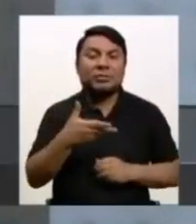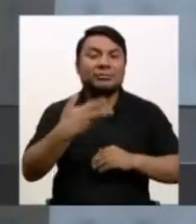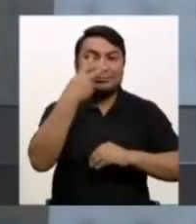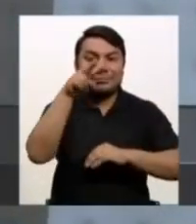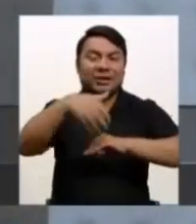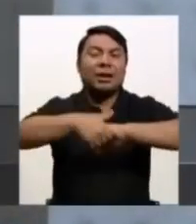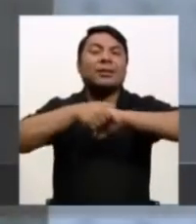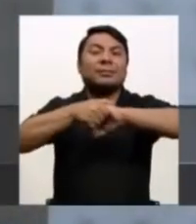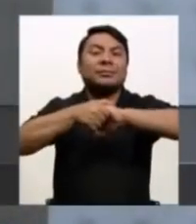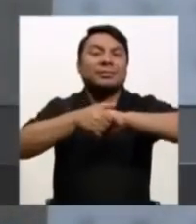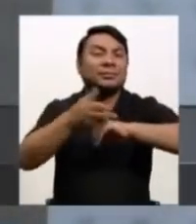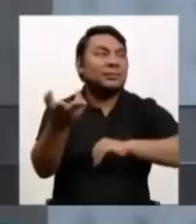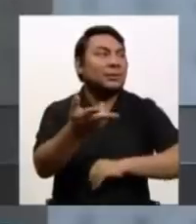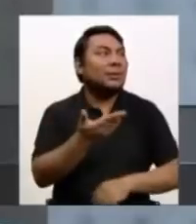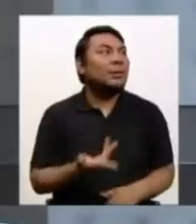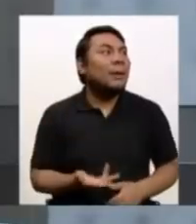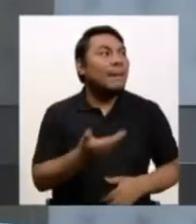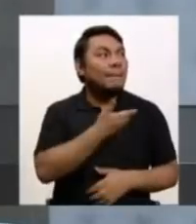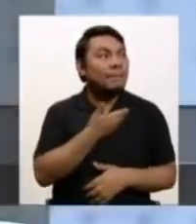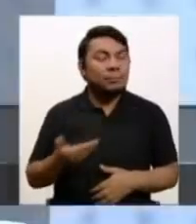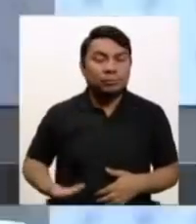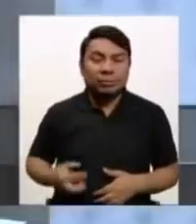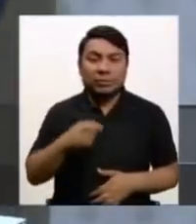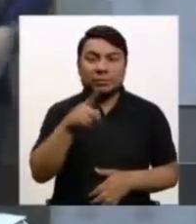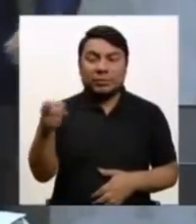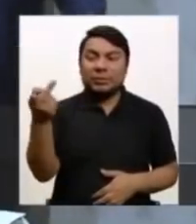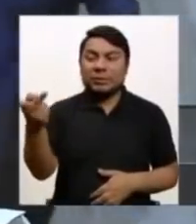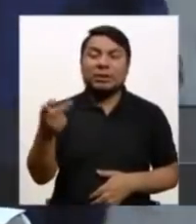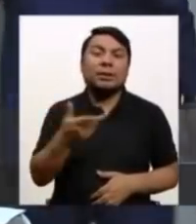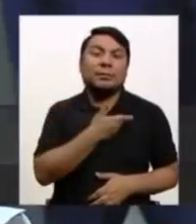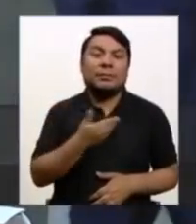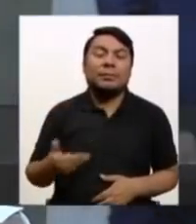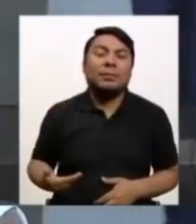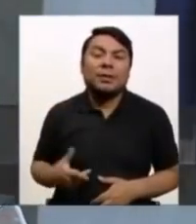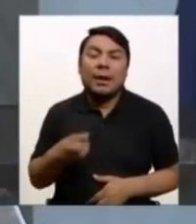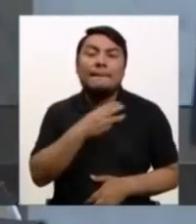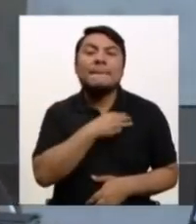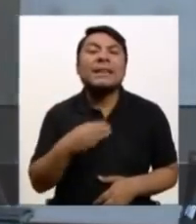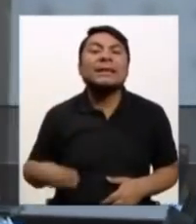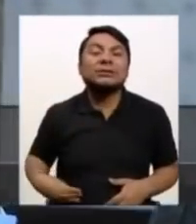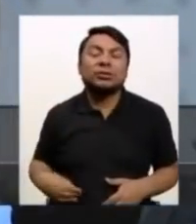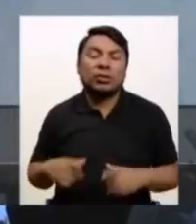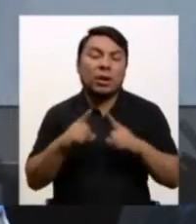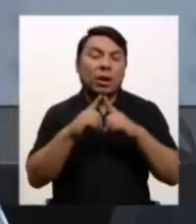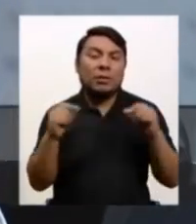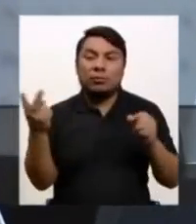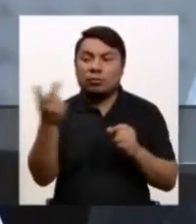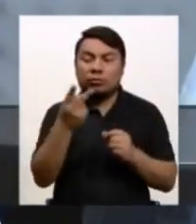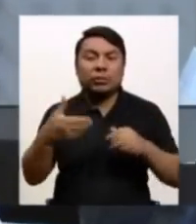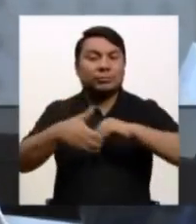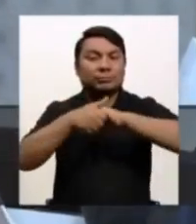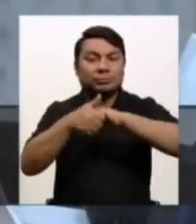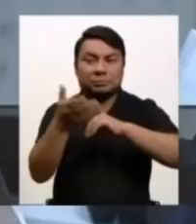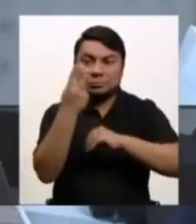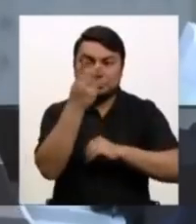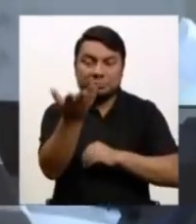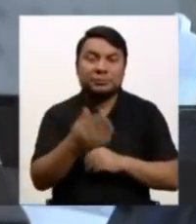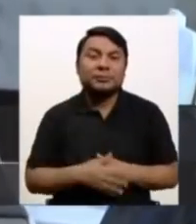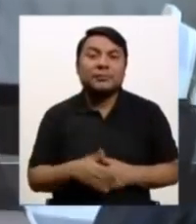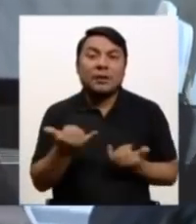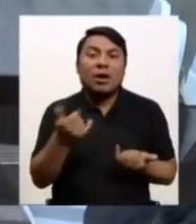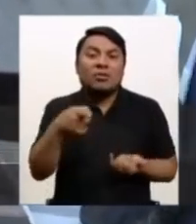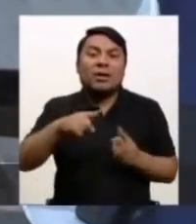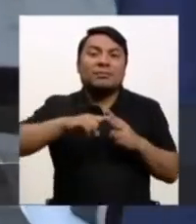como vemos, al presidente Pedro Pablo Kuczynski en la reunión donde van a participar diversos integrantes de ambos gobiernos. Las